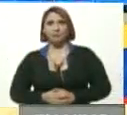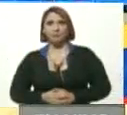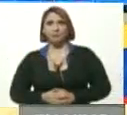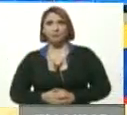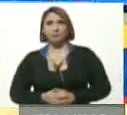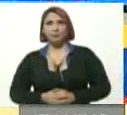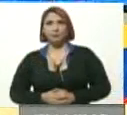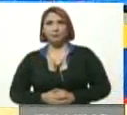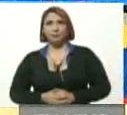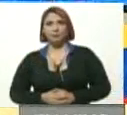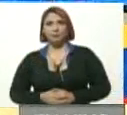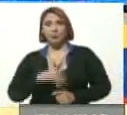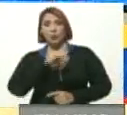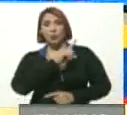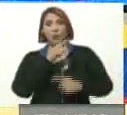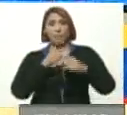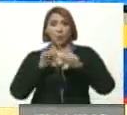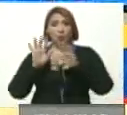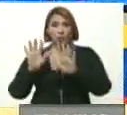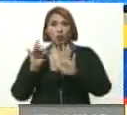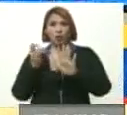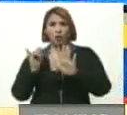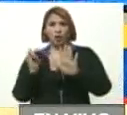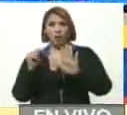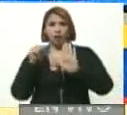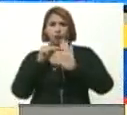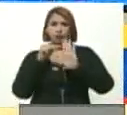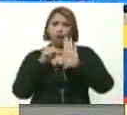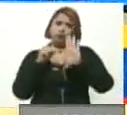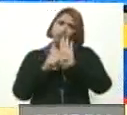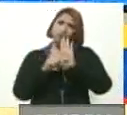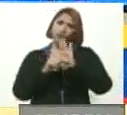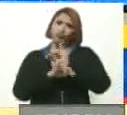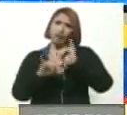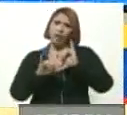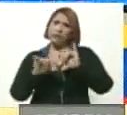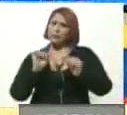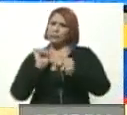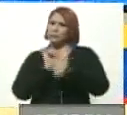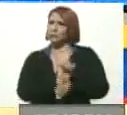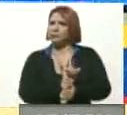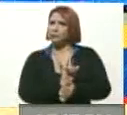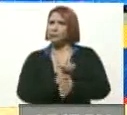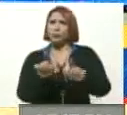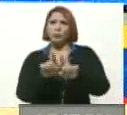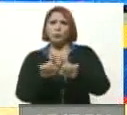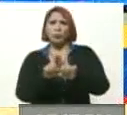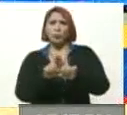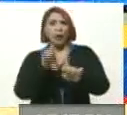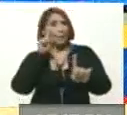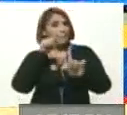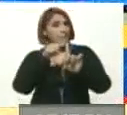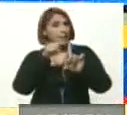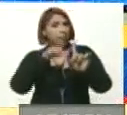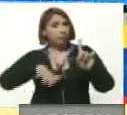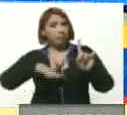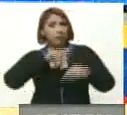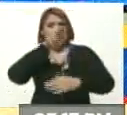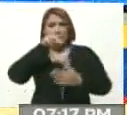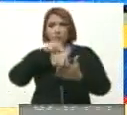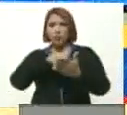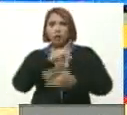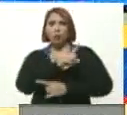aquí está, este es el 1x10, ¿verdad? Ya llevamos amarrado en la meta nacional del 1x10